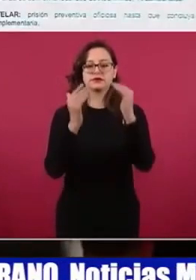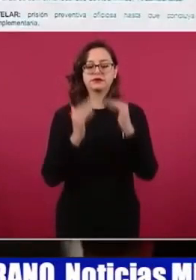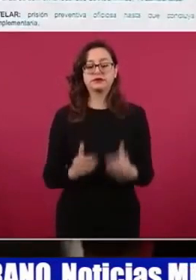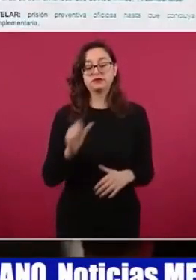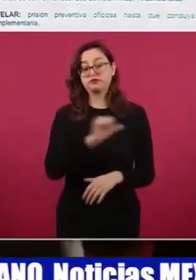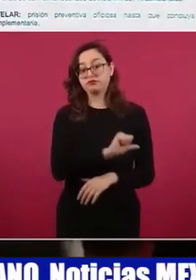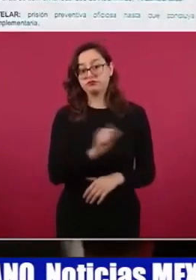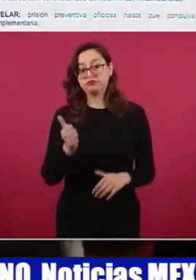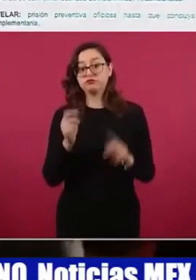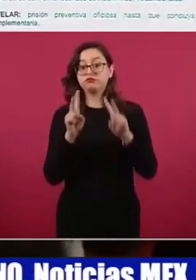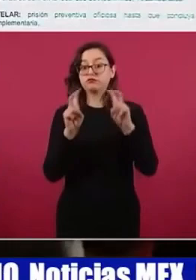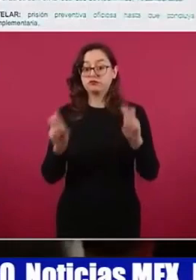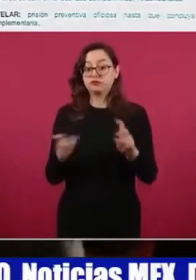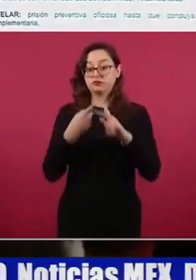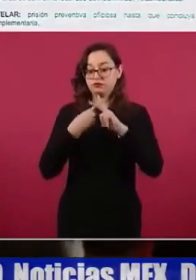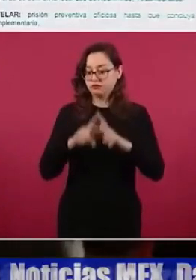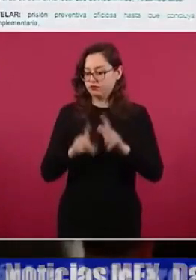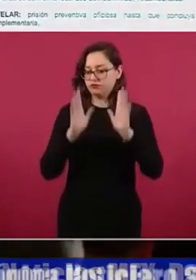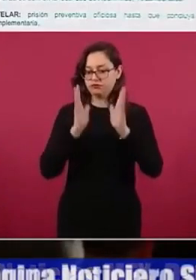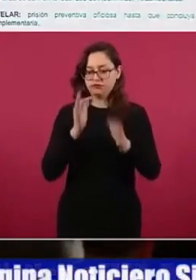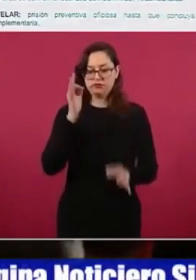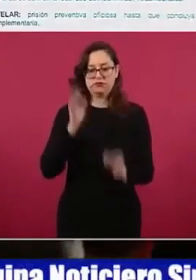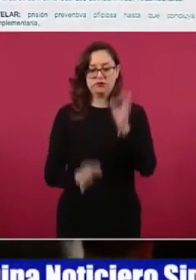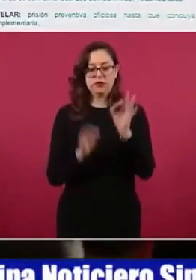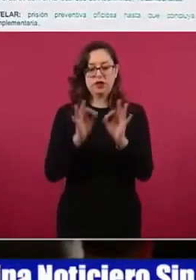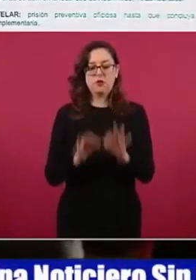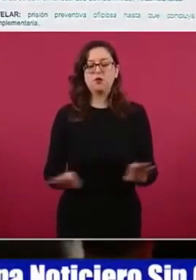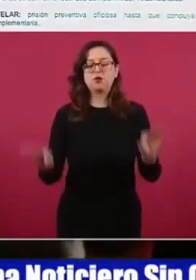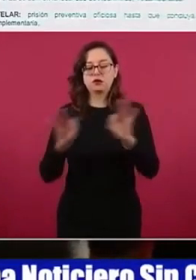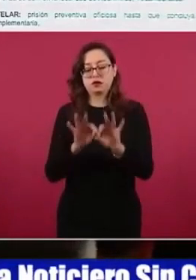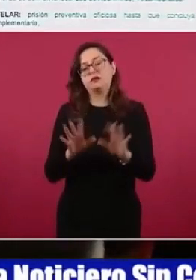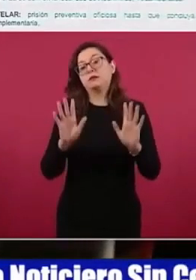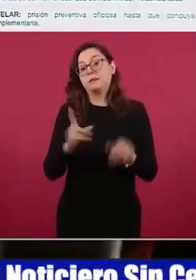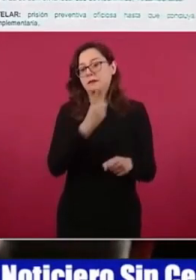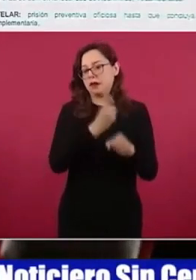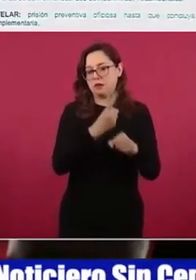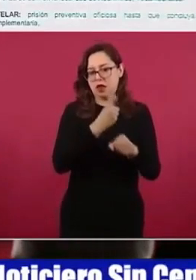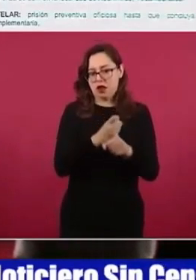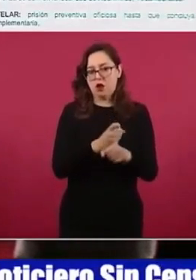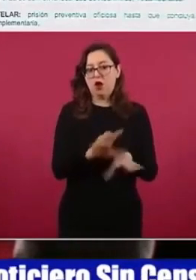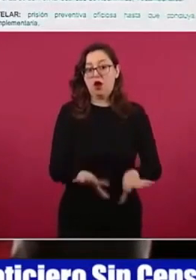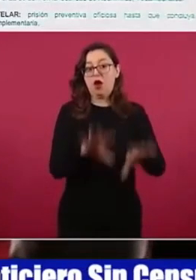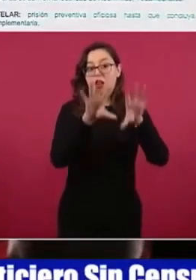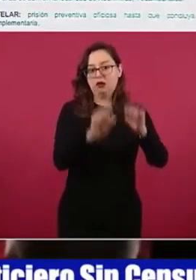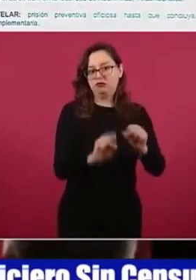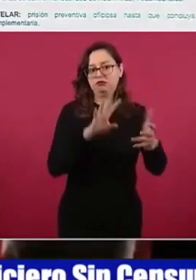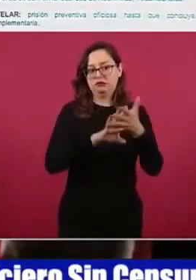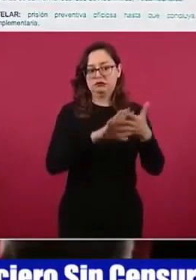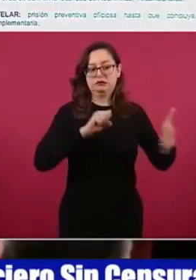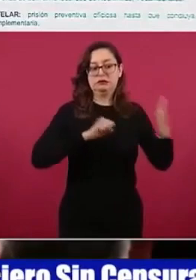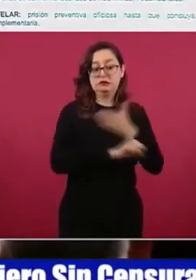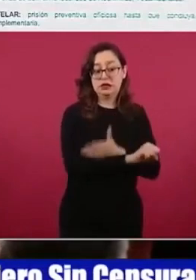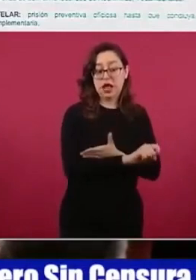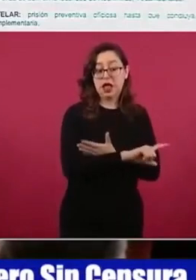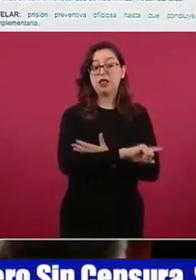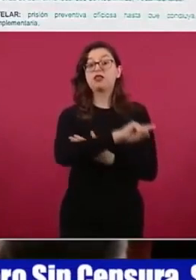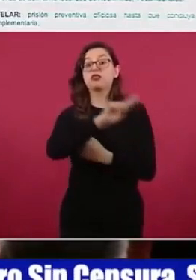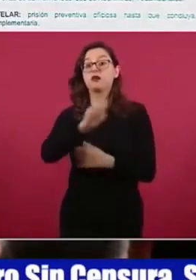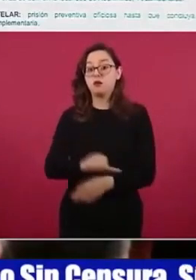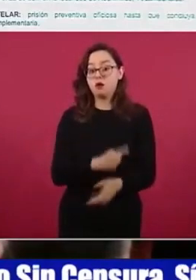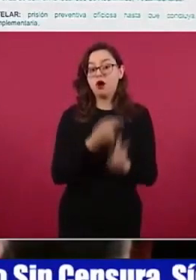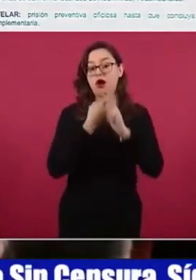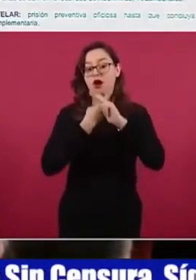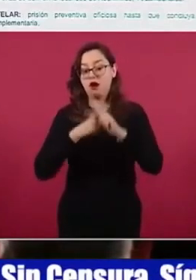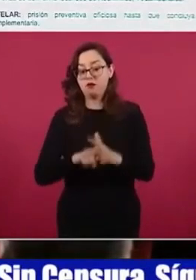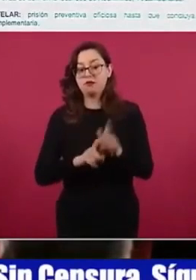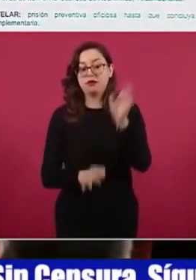mi vocación para poder responder a combatir la impunidad y a mejorar la seguridad pública. Pero te